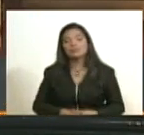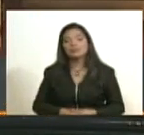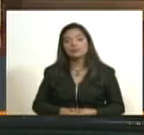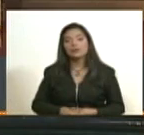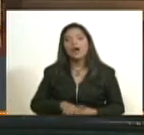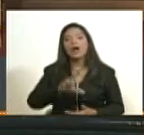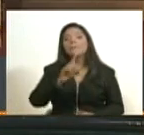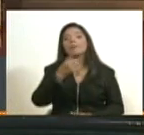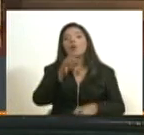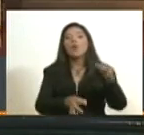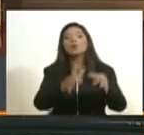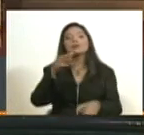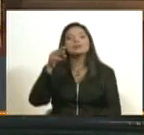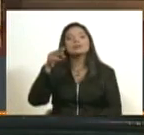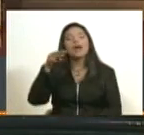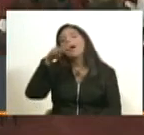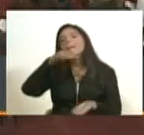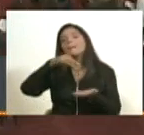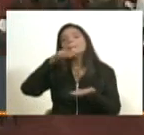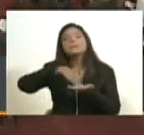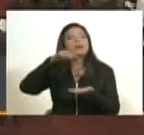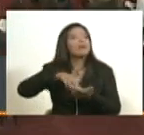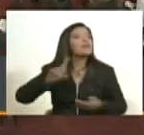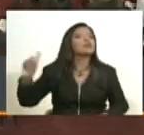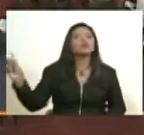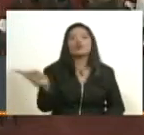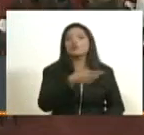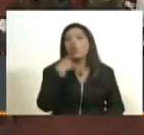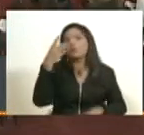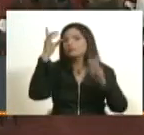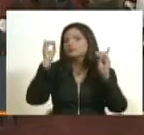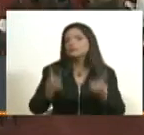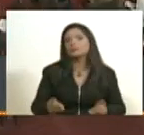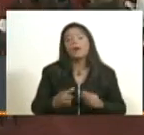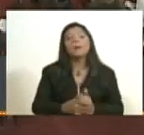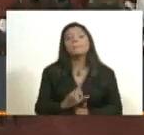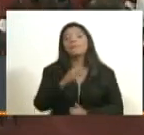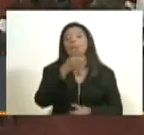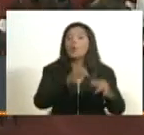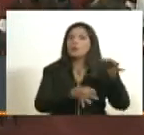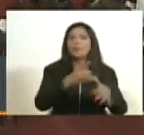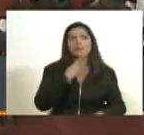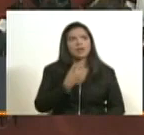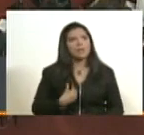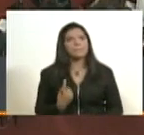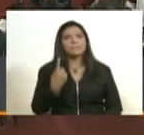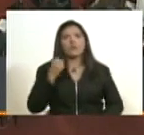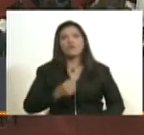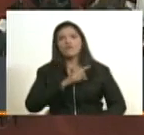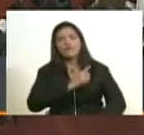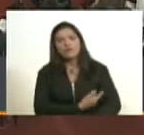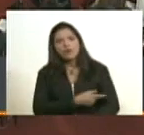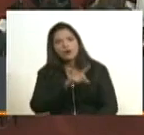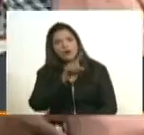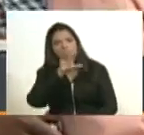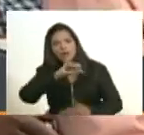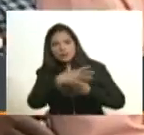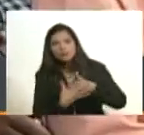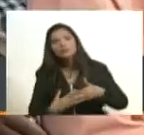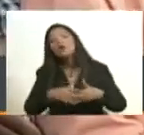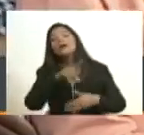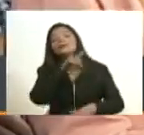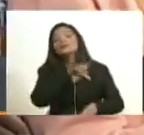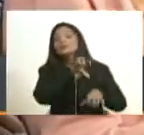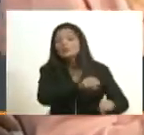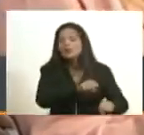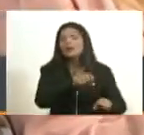Primero Justicia de Miranda. Es unánime. Y Primero Justicia dicen que ellos son la primera fuerza en el Zulia y les corresponde el Zulia. Y